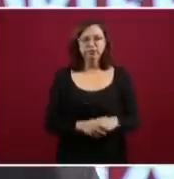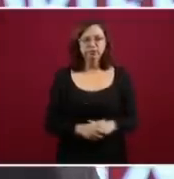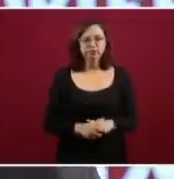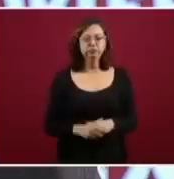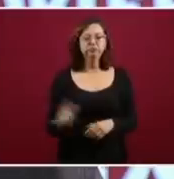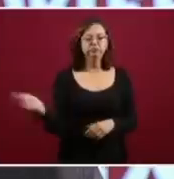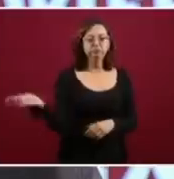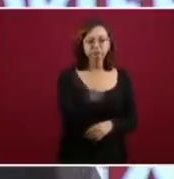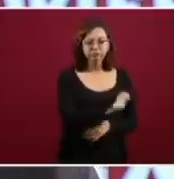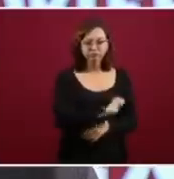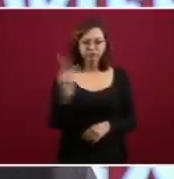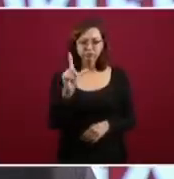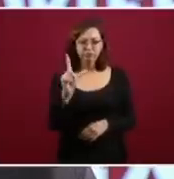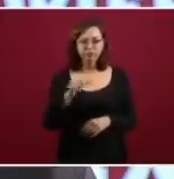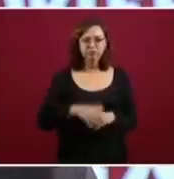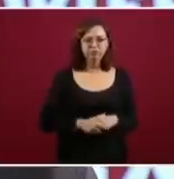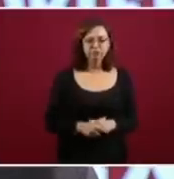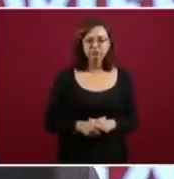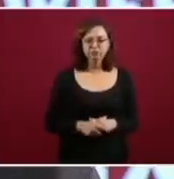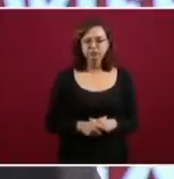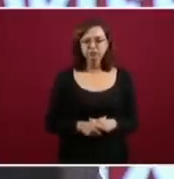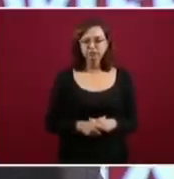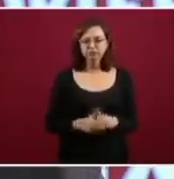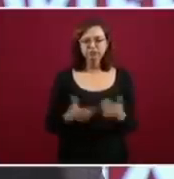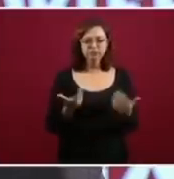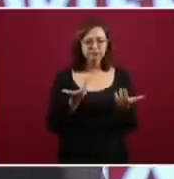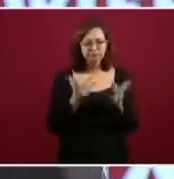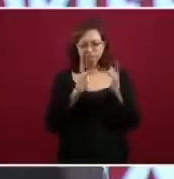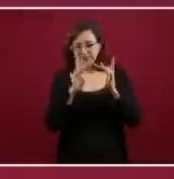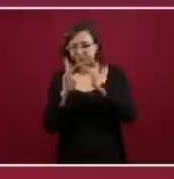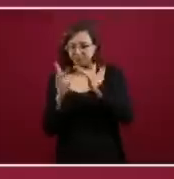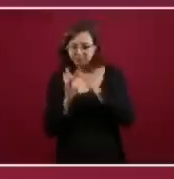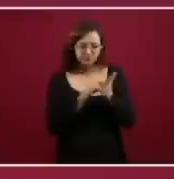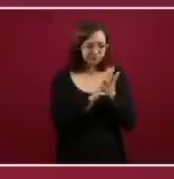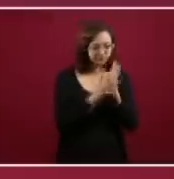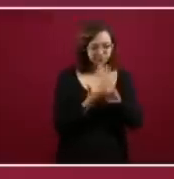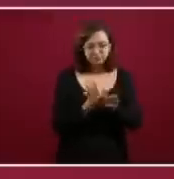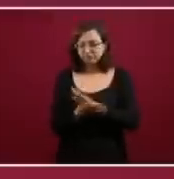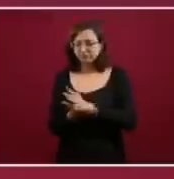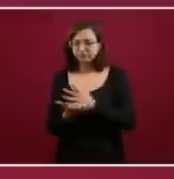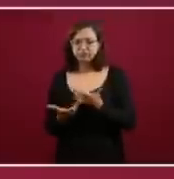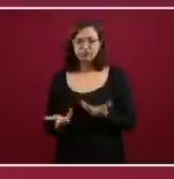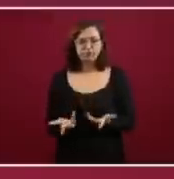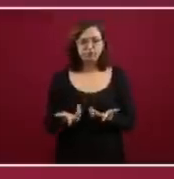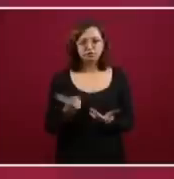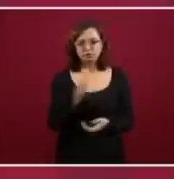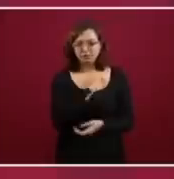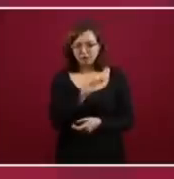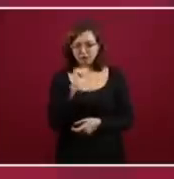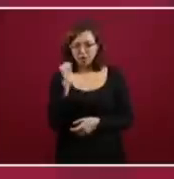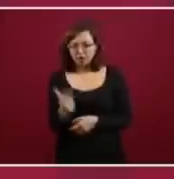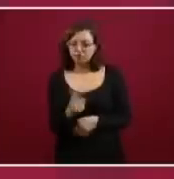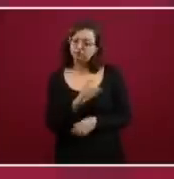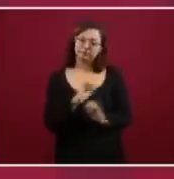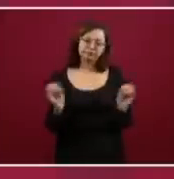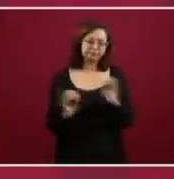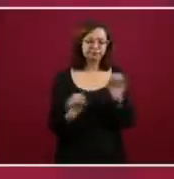profesional no vinculada actos ilícitos